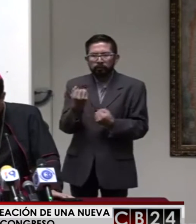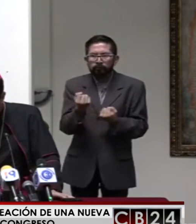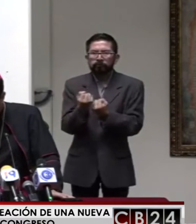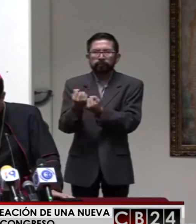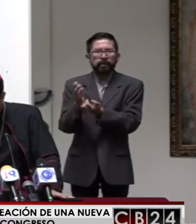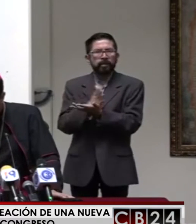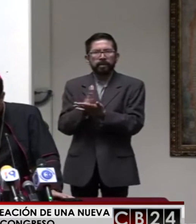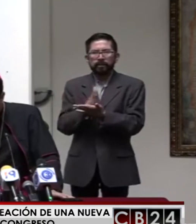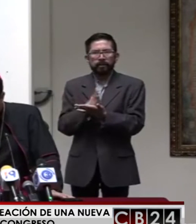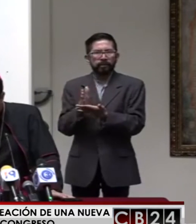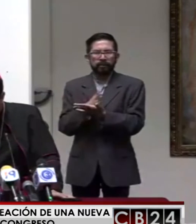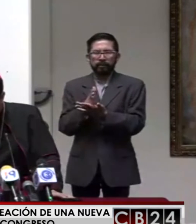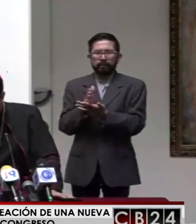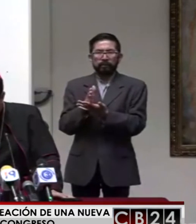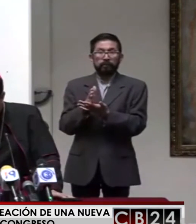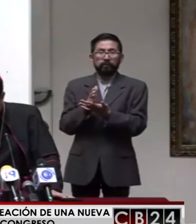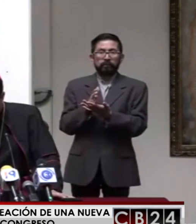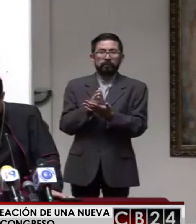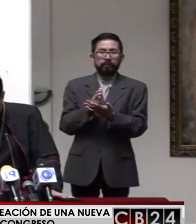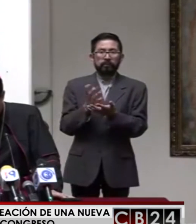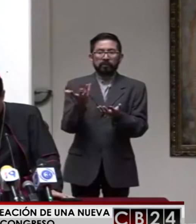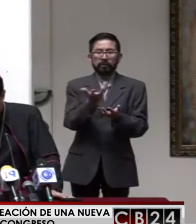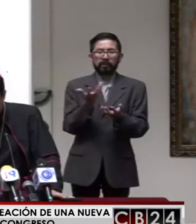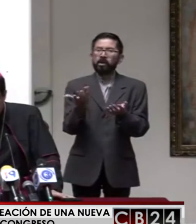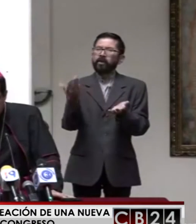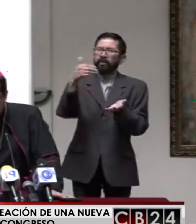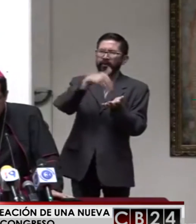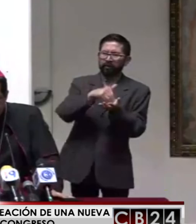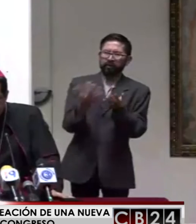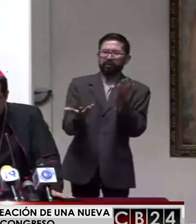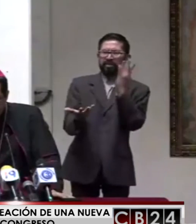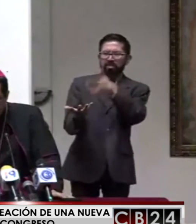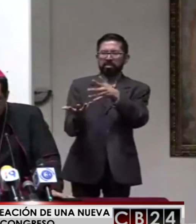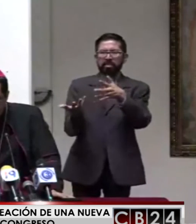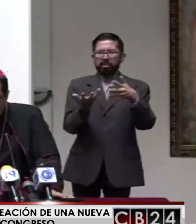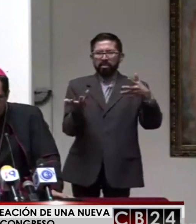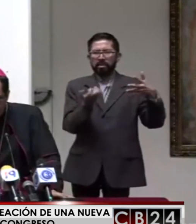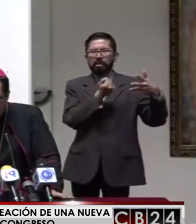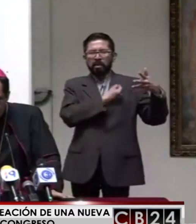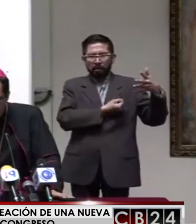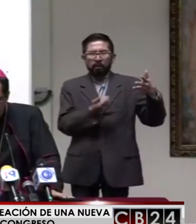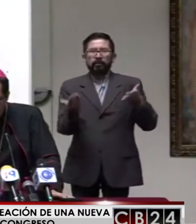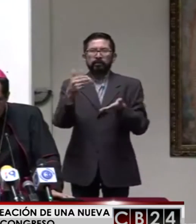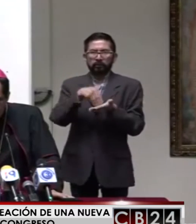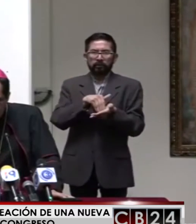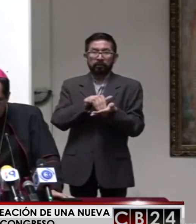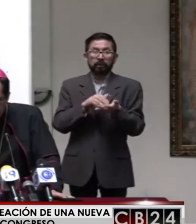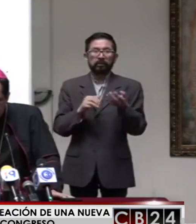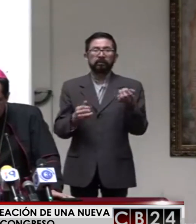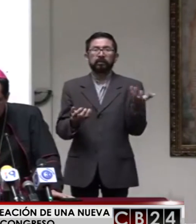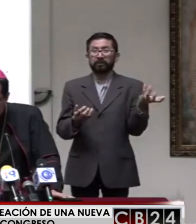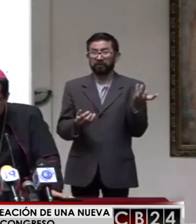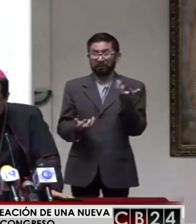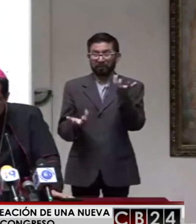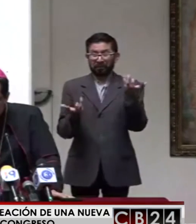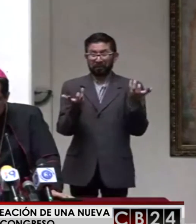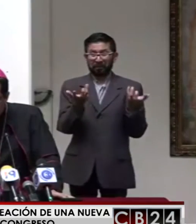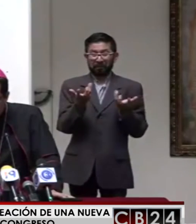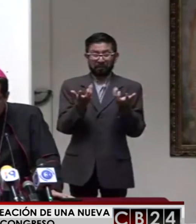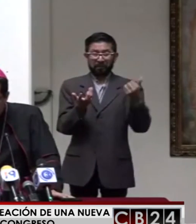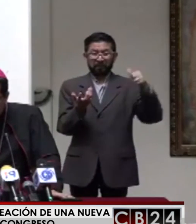víctimas, las revictimizaría y protegería a los